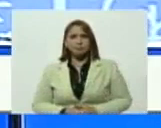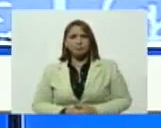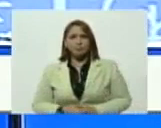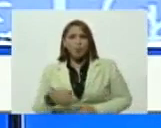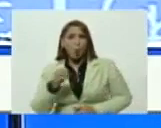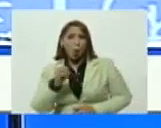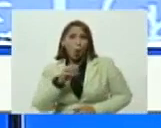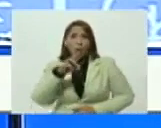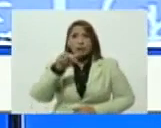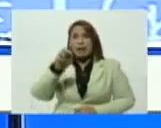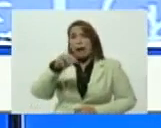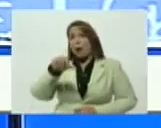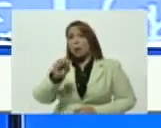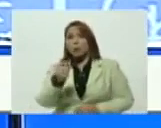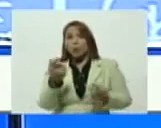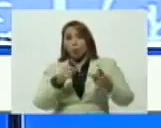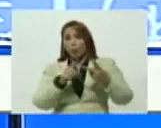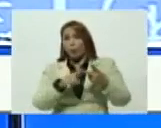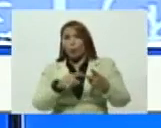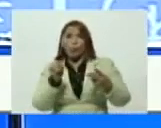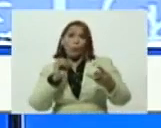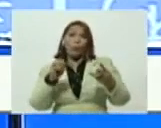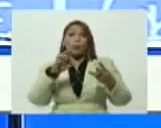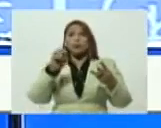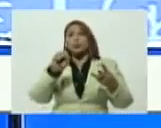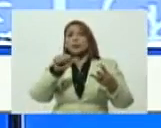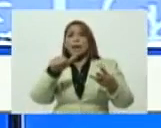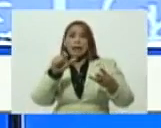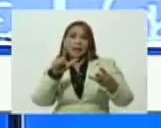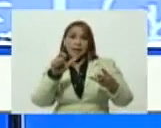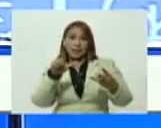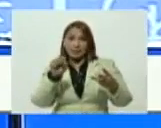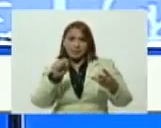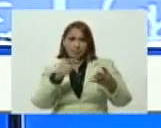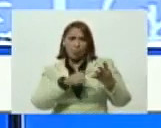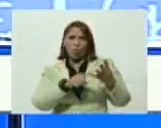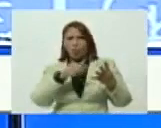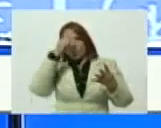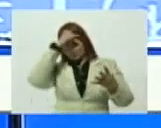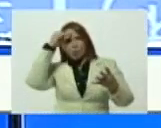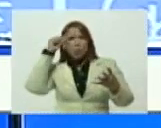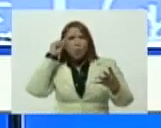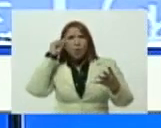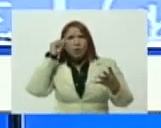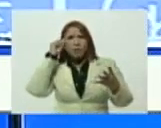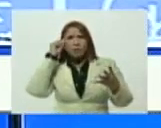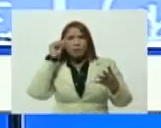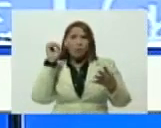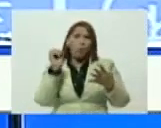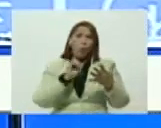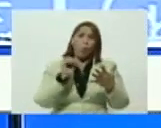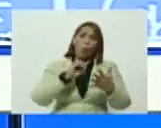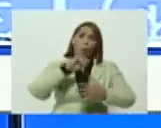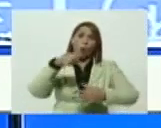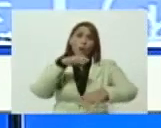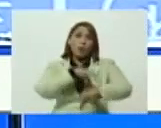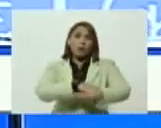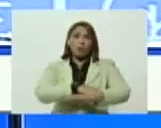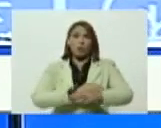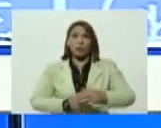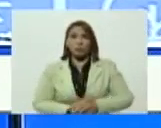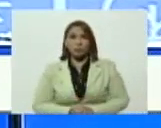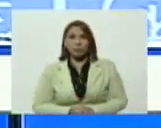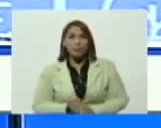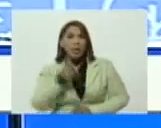Alú? ¿Por Manuel Rosales? ¿Por Julio Borges? ¿Por Juan Guaidó? ¿Por